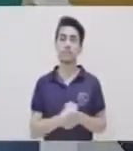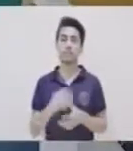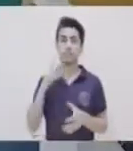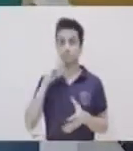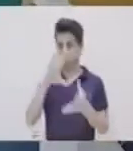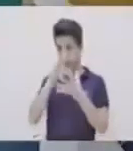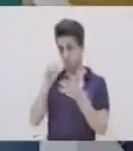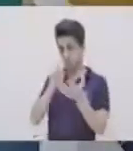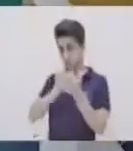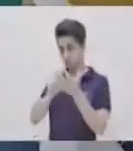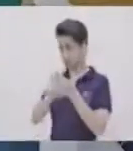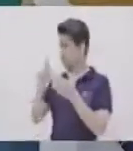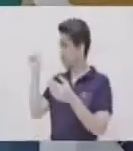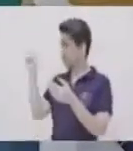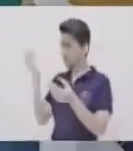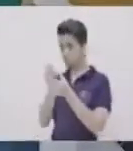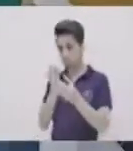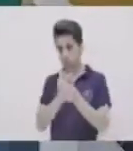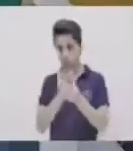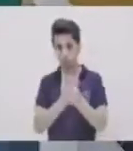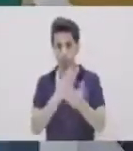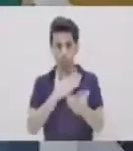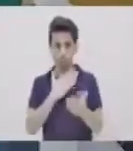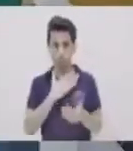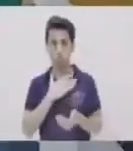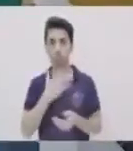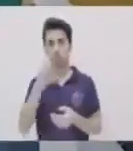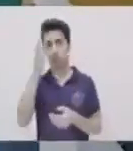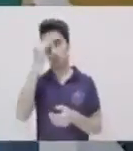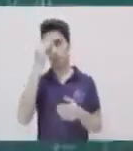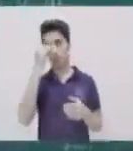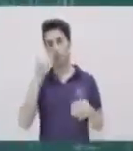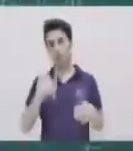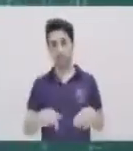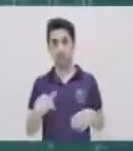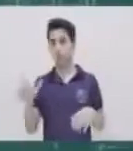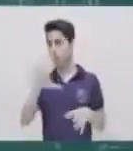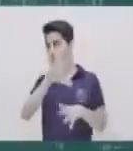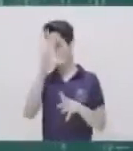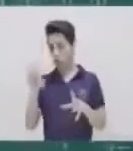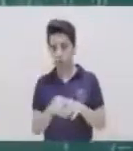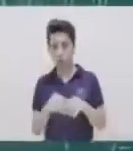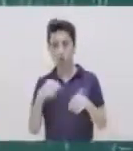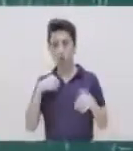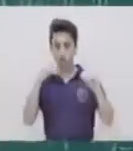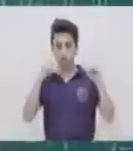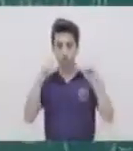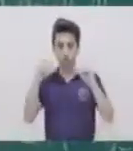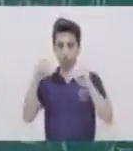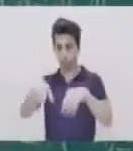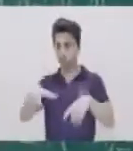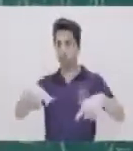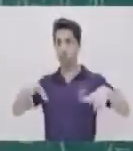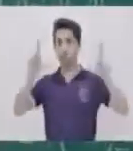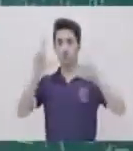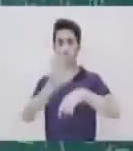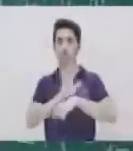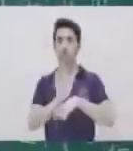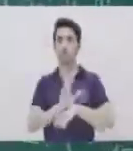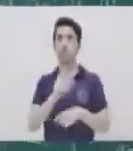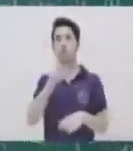tomemos nota para ir guardando en nuestro portafolio, en nuestro diario de aprendizaje, de todo lo que se habla acá, y tratemos de